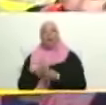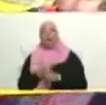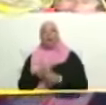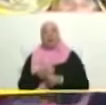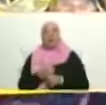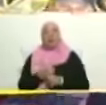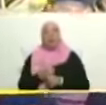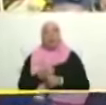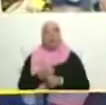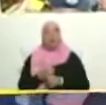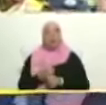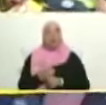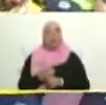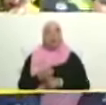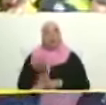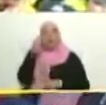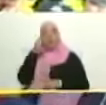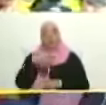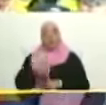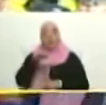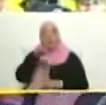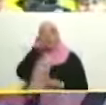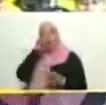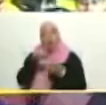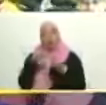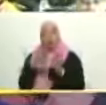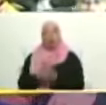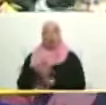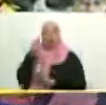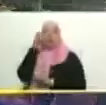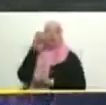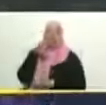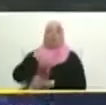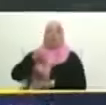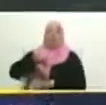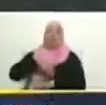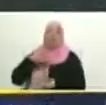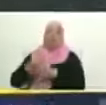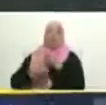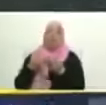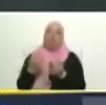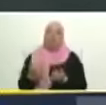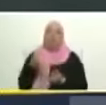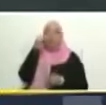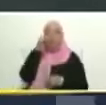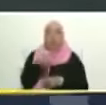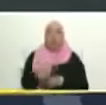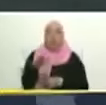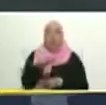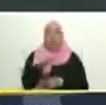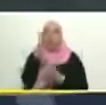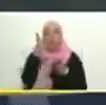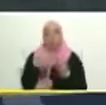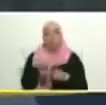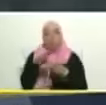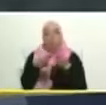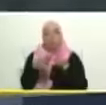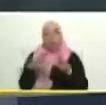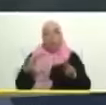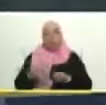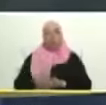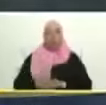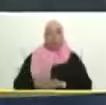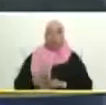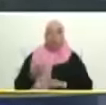en Venezuela. Es un gran logro. Gracias a ustedes, gracias al Poder Popular, gracias a los cuadrantes de paz.